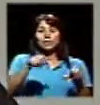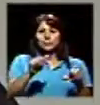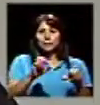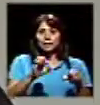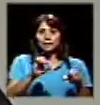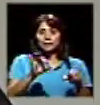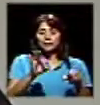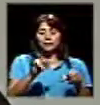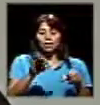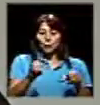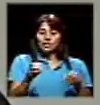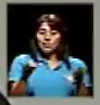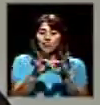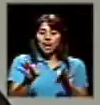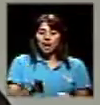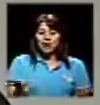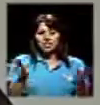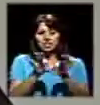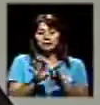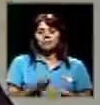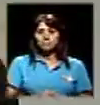Hace